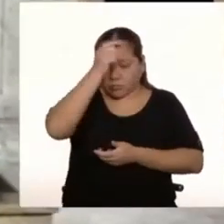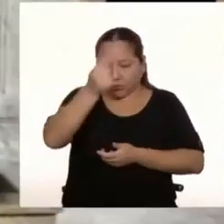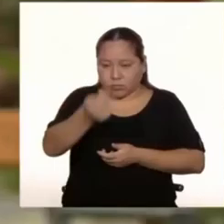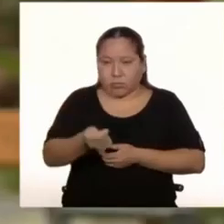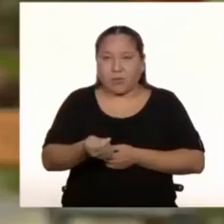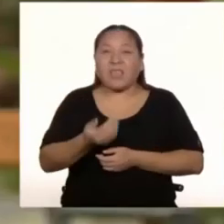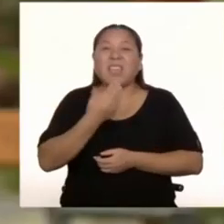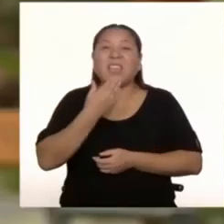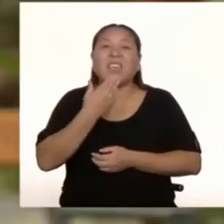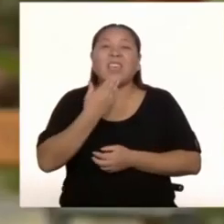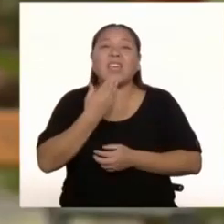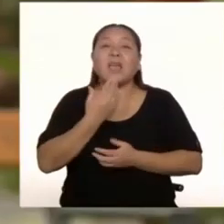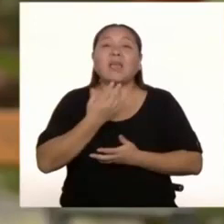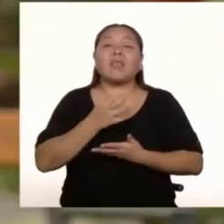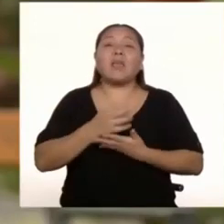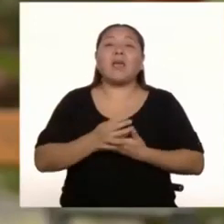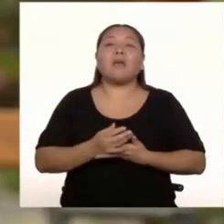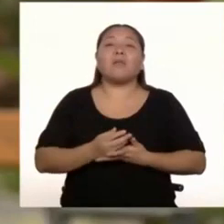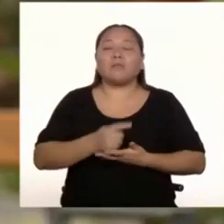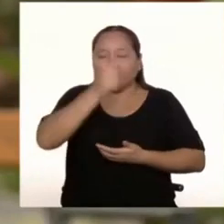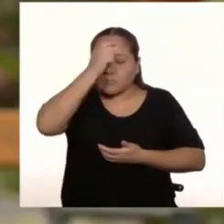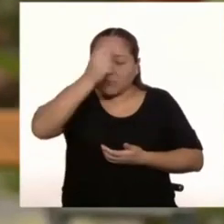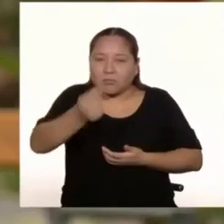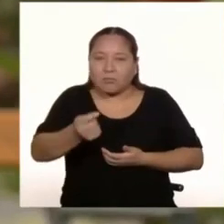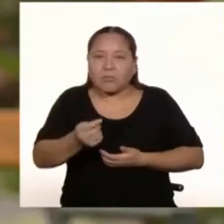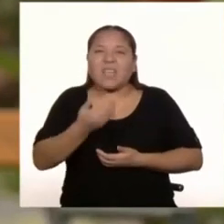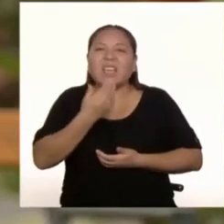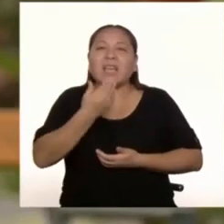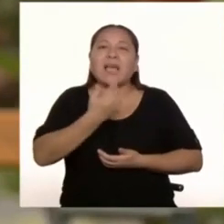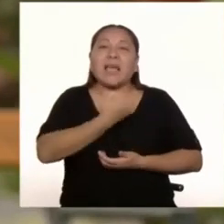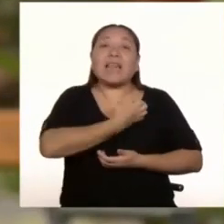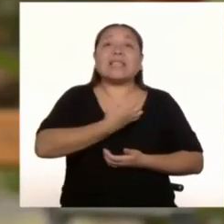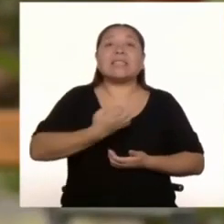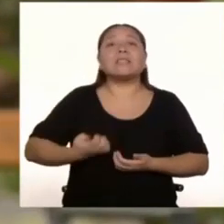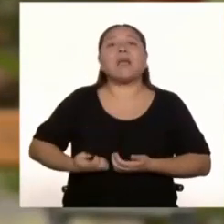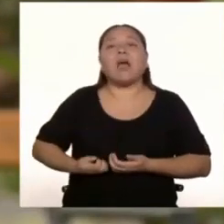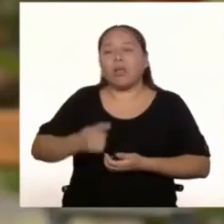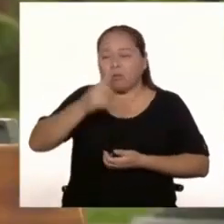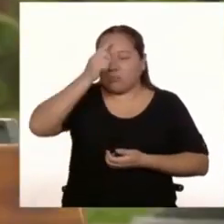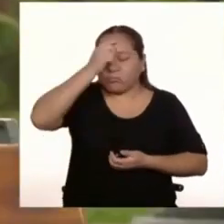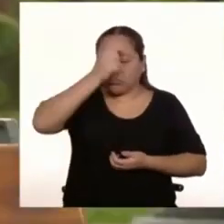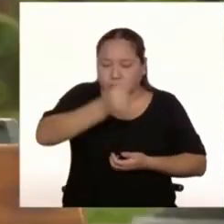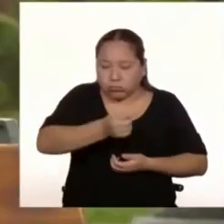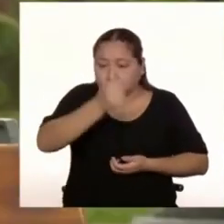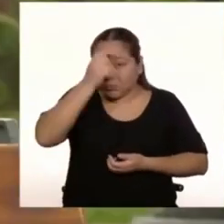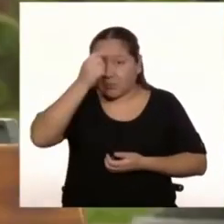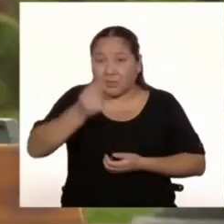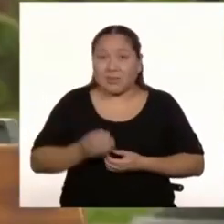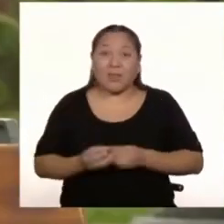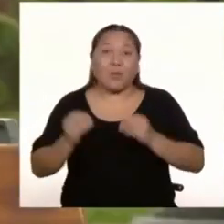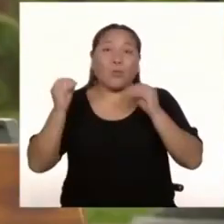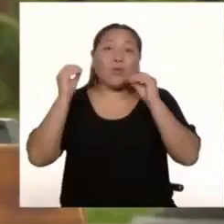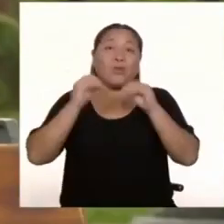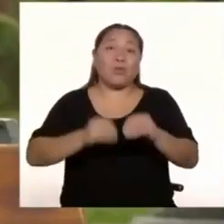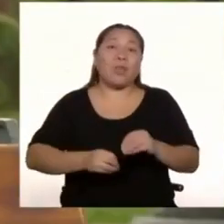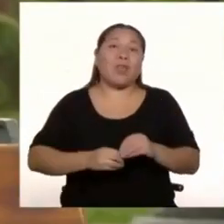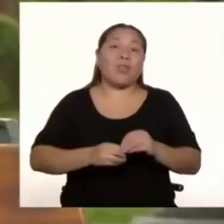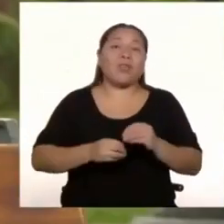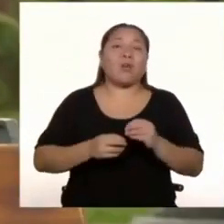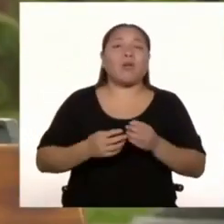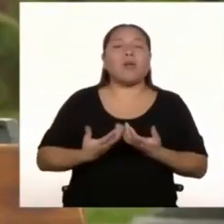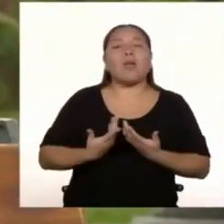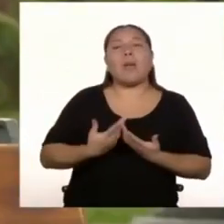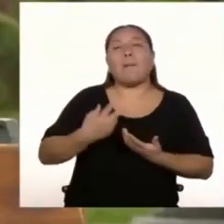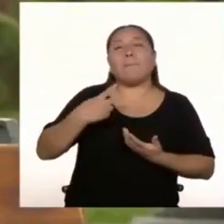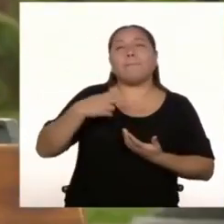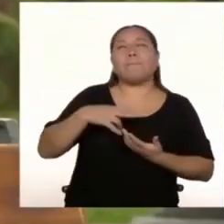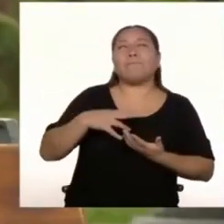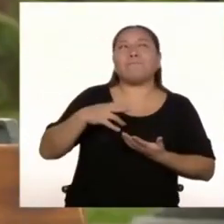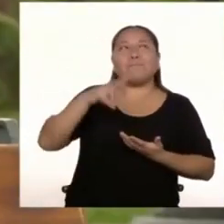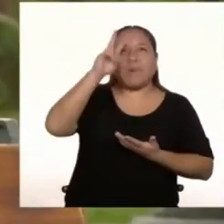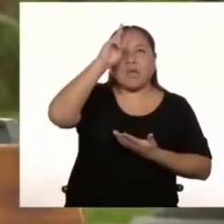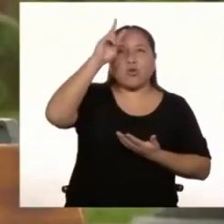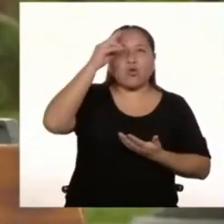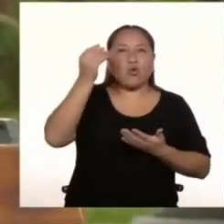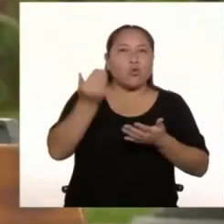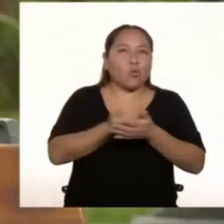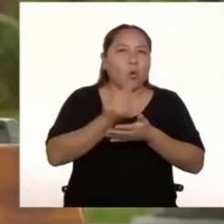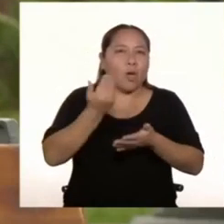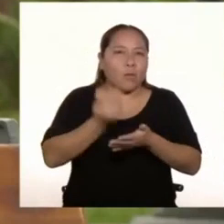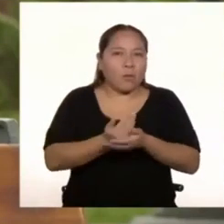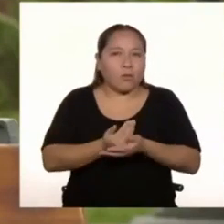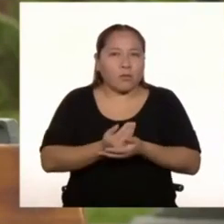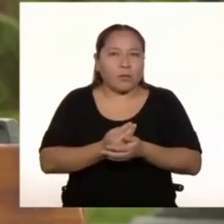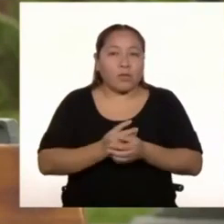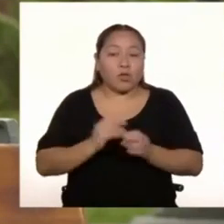Estado. Sobre todo, como se está buscando la idea de patria nueva, se va a buscar incluir a